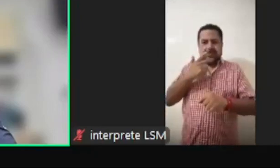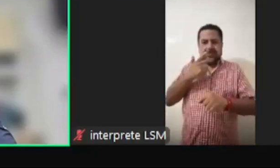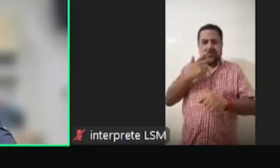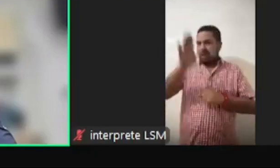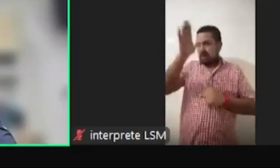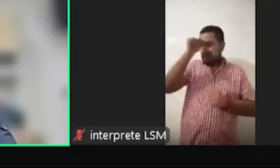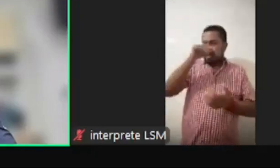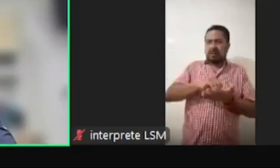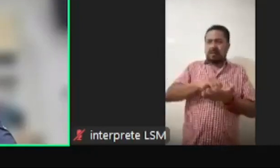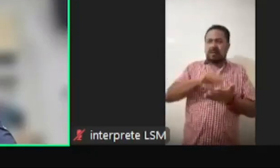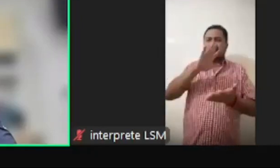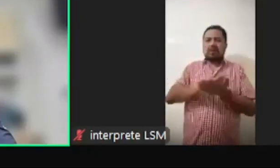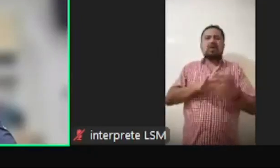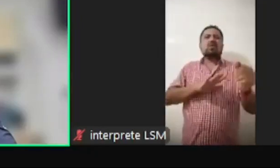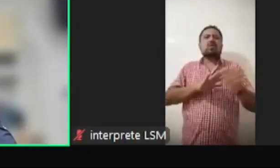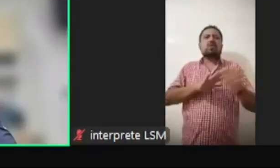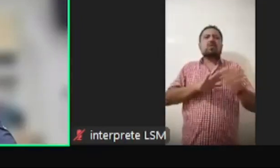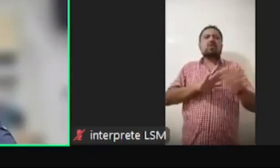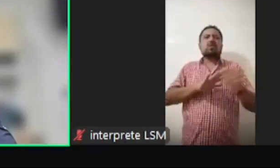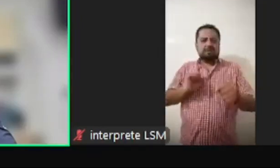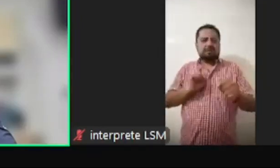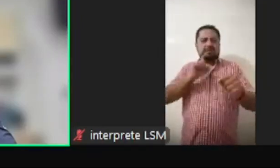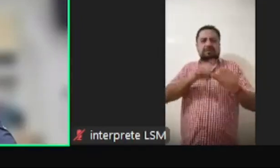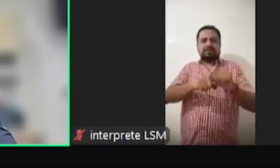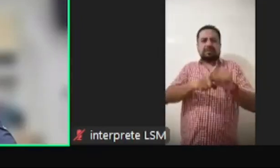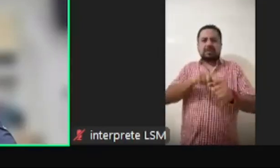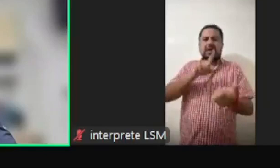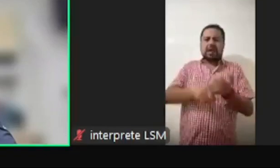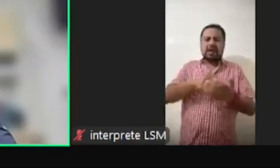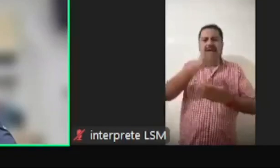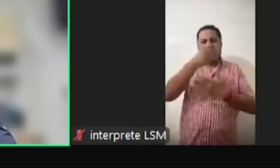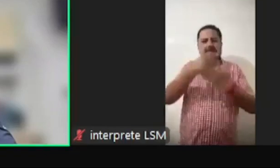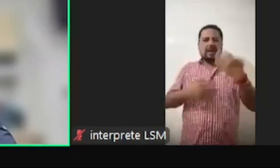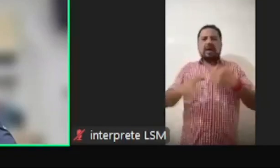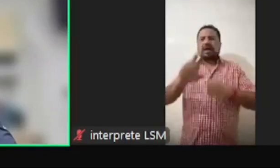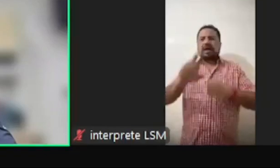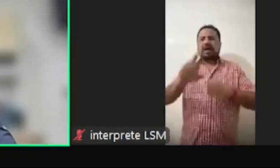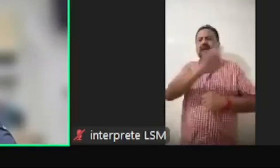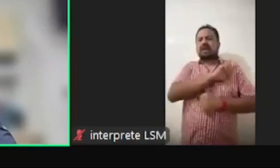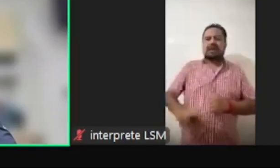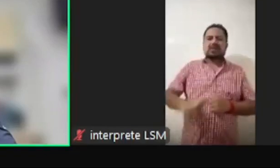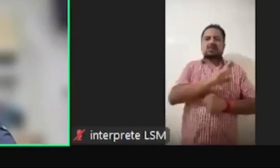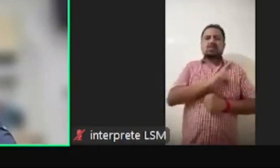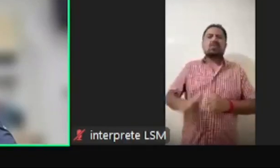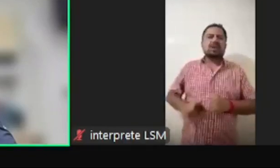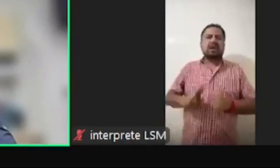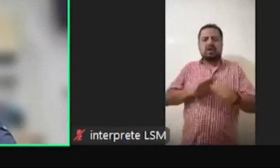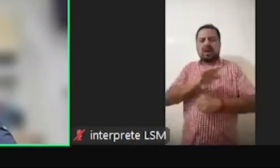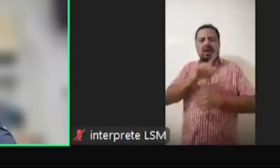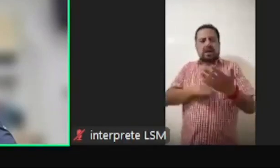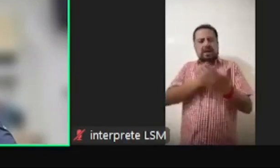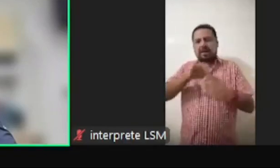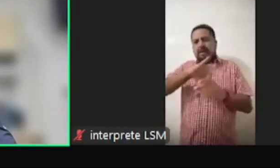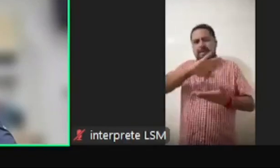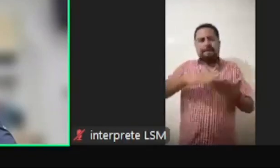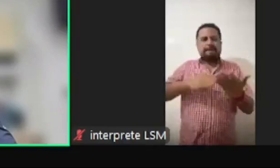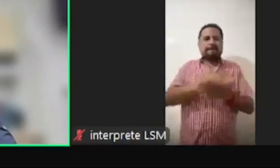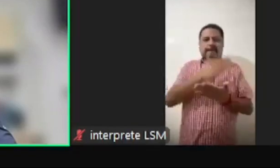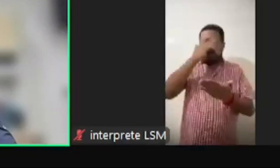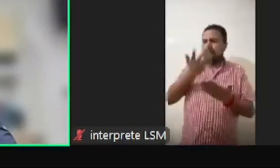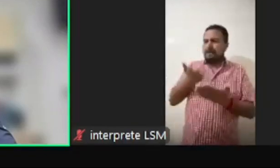manera supletoria el registro de candidaturas de las planillas y listas de regidurías de representación proporcional para la integración de los